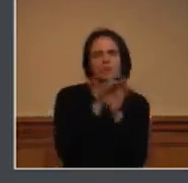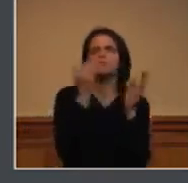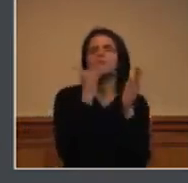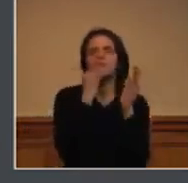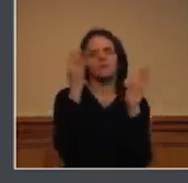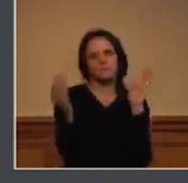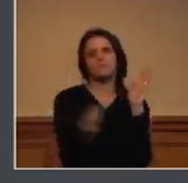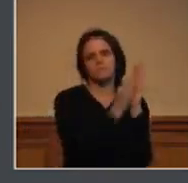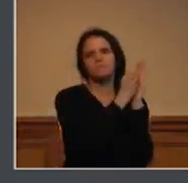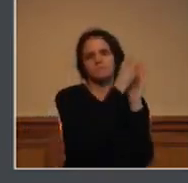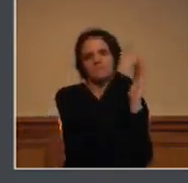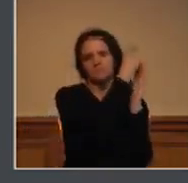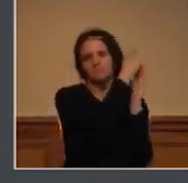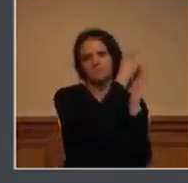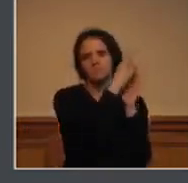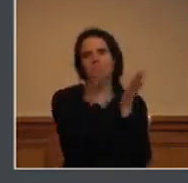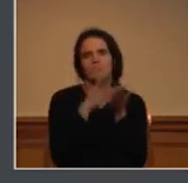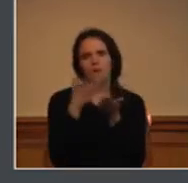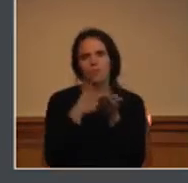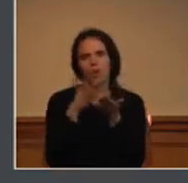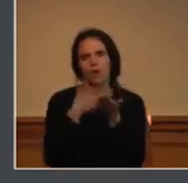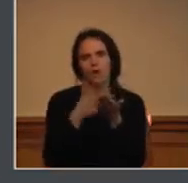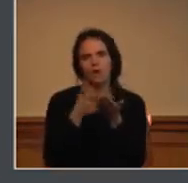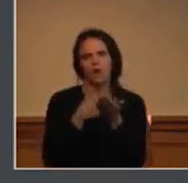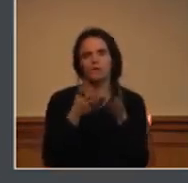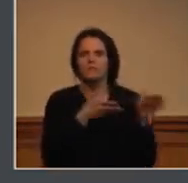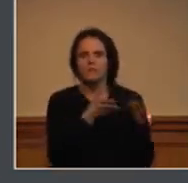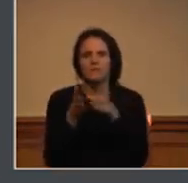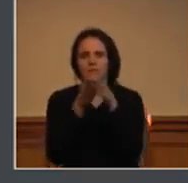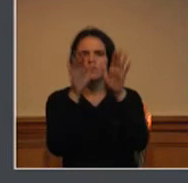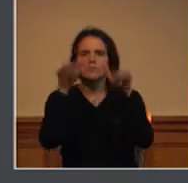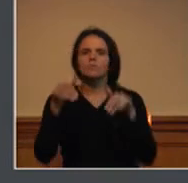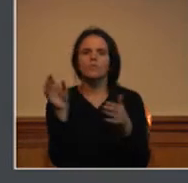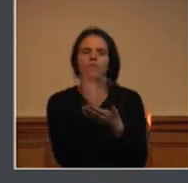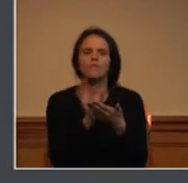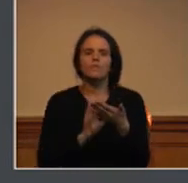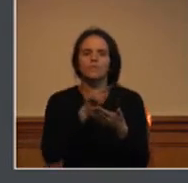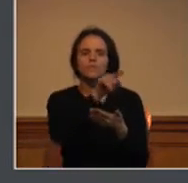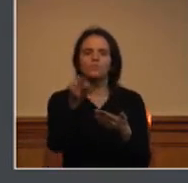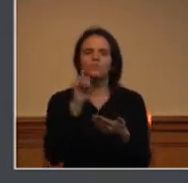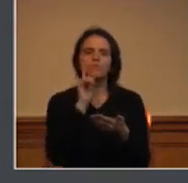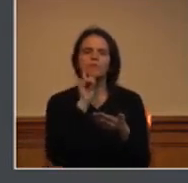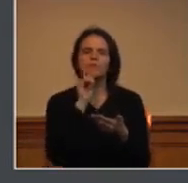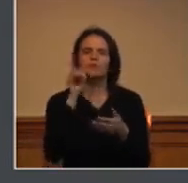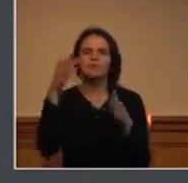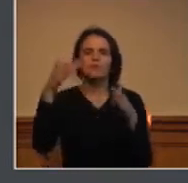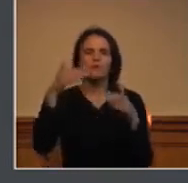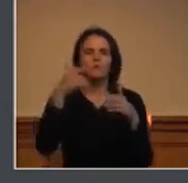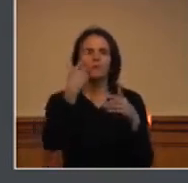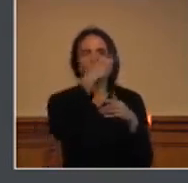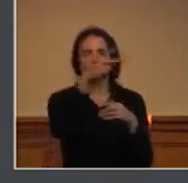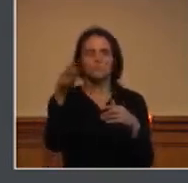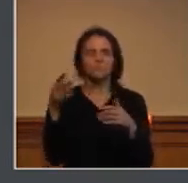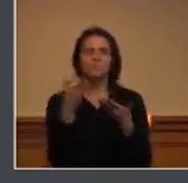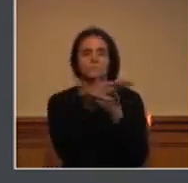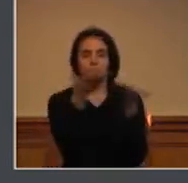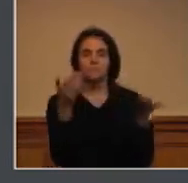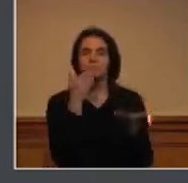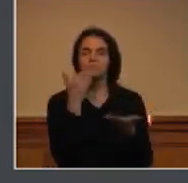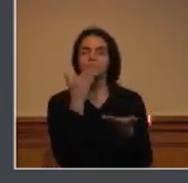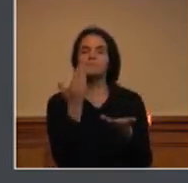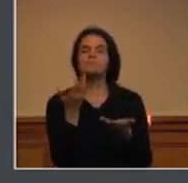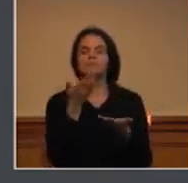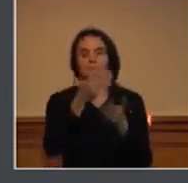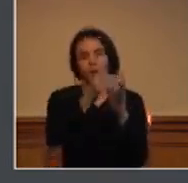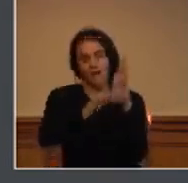dimensiones que incorpora los senderos. Ahí está el mismo dibujo que tienen ustedes en su folleto. Y si vamos